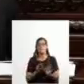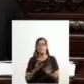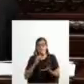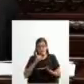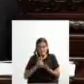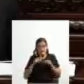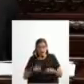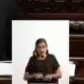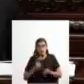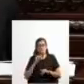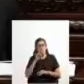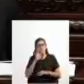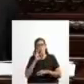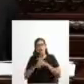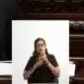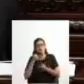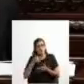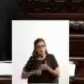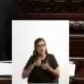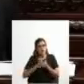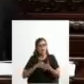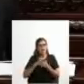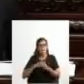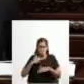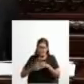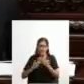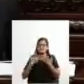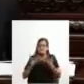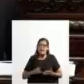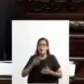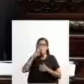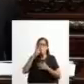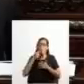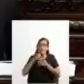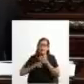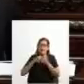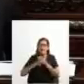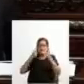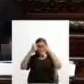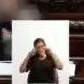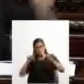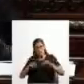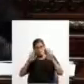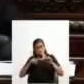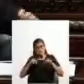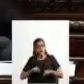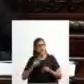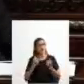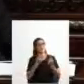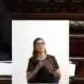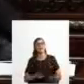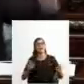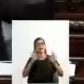150 años metiéndole aquí embarrándose sacando el Uruguay al agro a cincha y yegua a ese no le damos nada